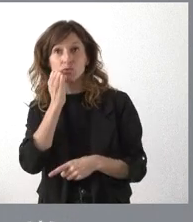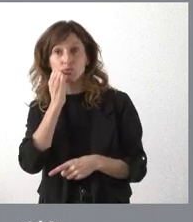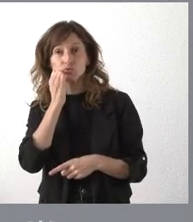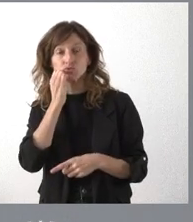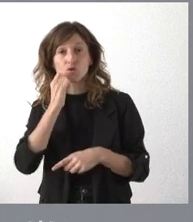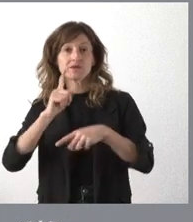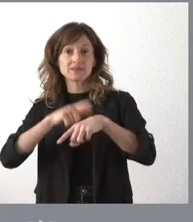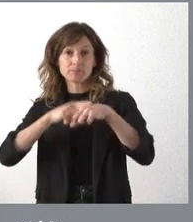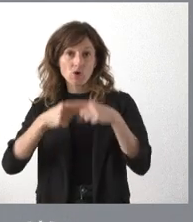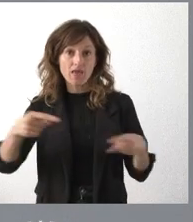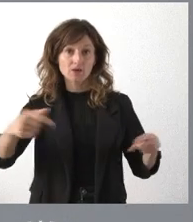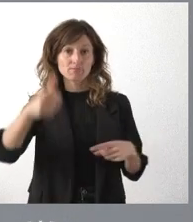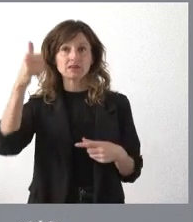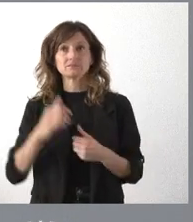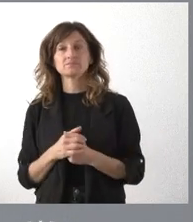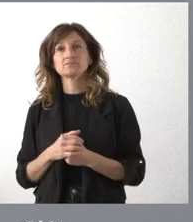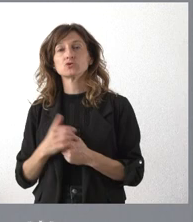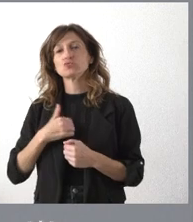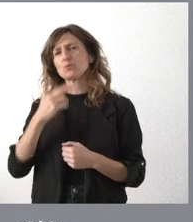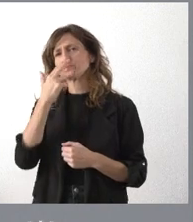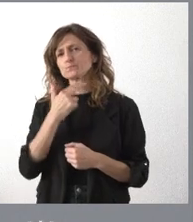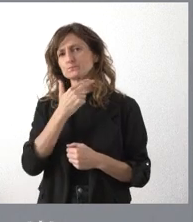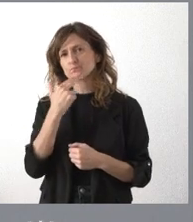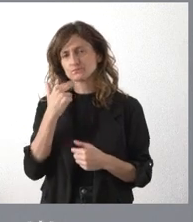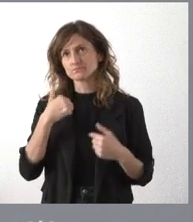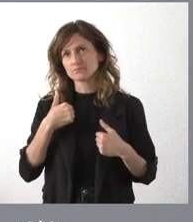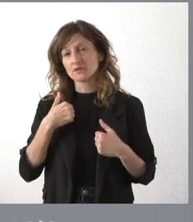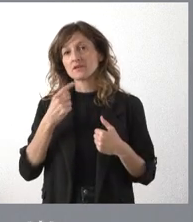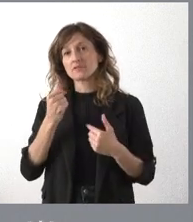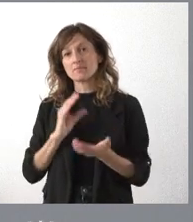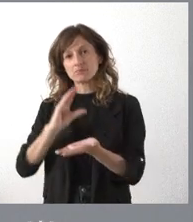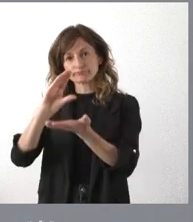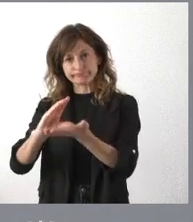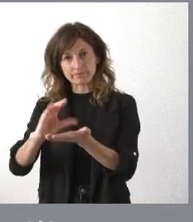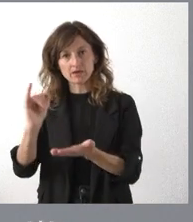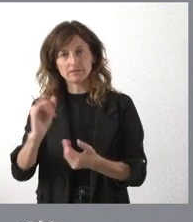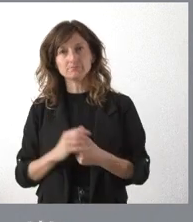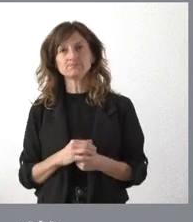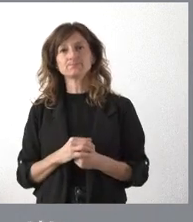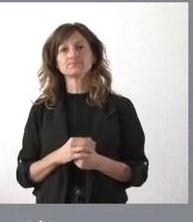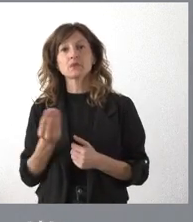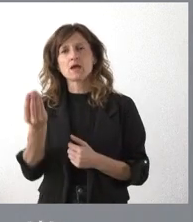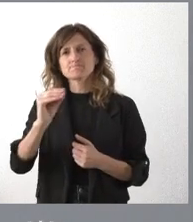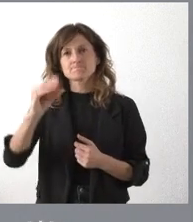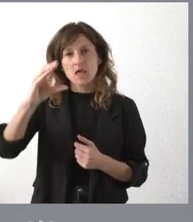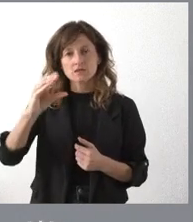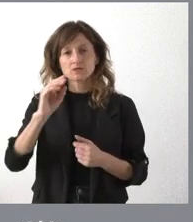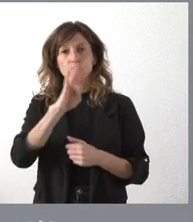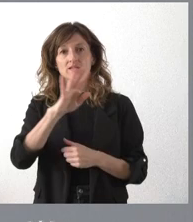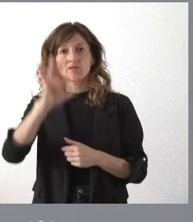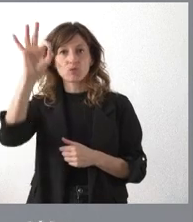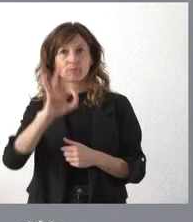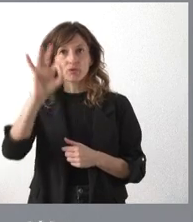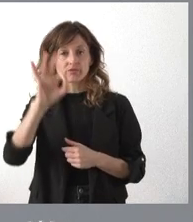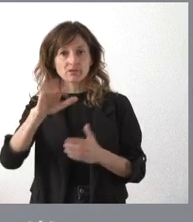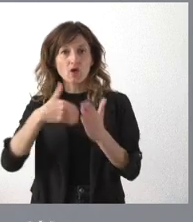alarga algo en el tiempo yo sí le puedo comprometer que la dotación económica la tenemos que la hemos aumentado que ha crecido un 45%